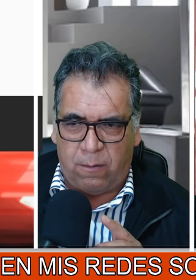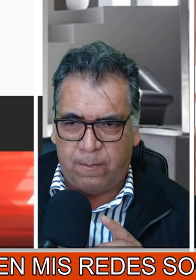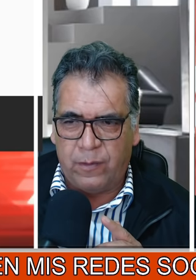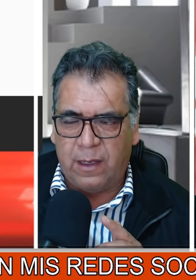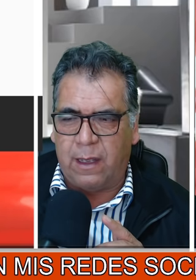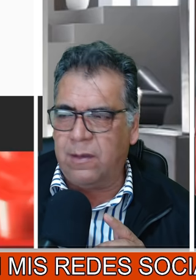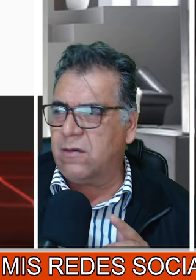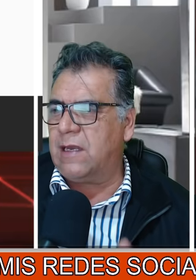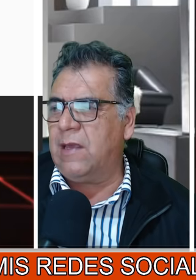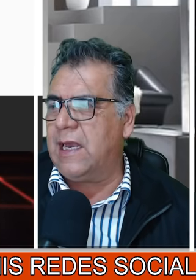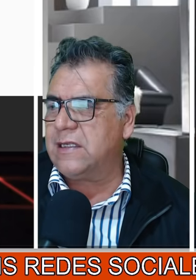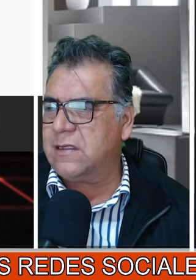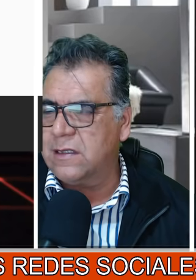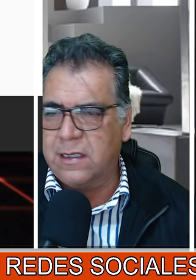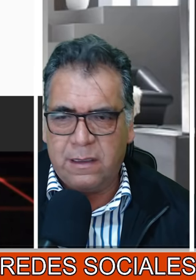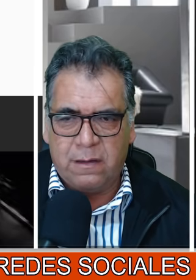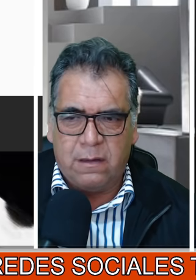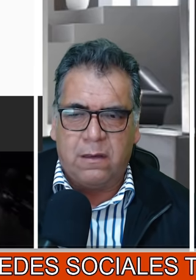Bronco. Amigos y amigas,